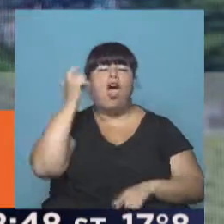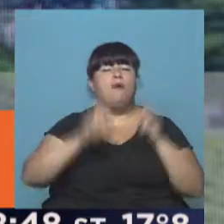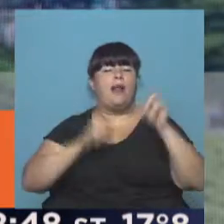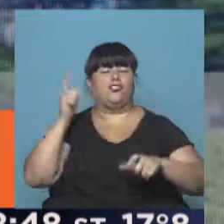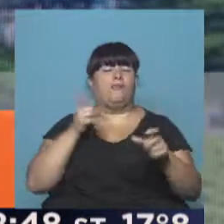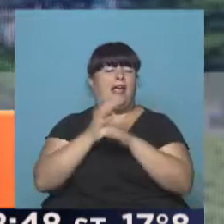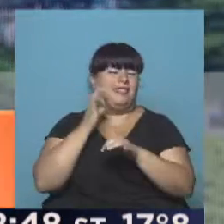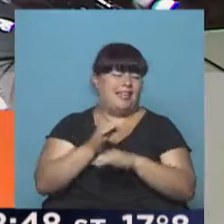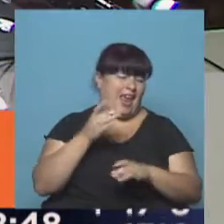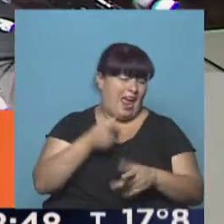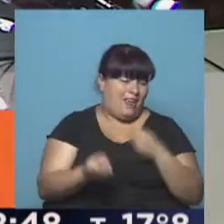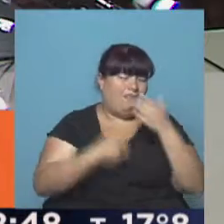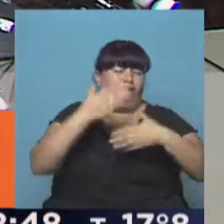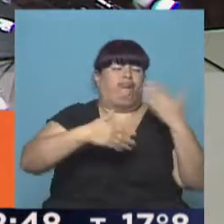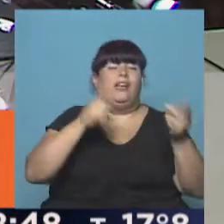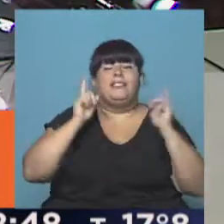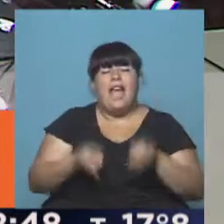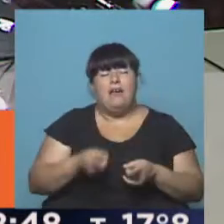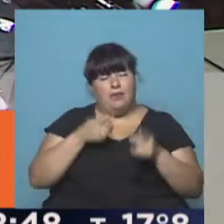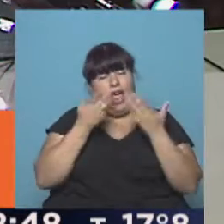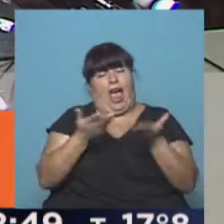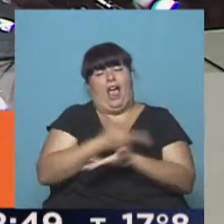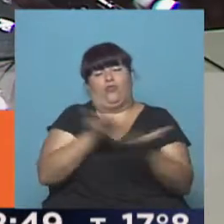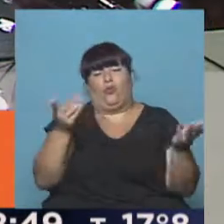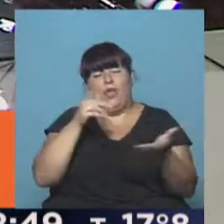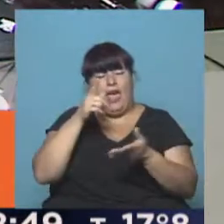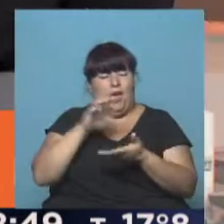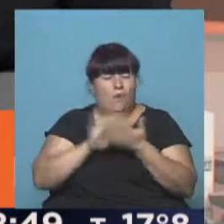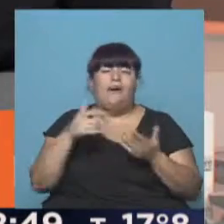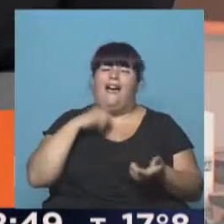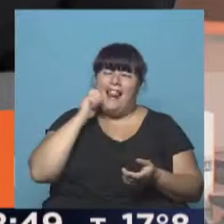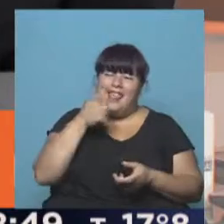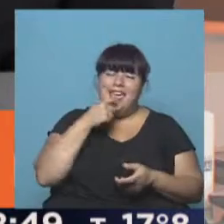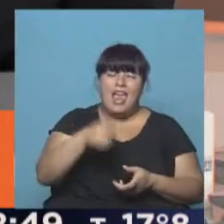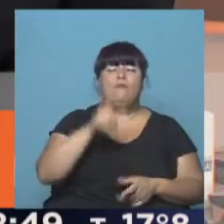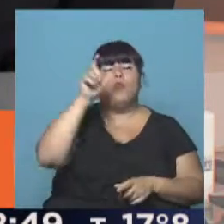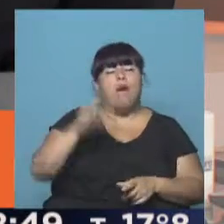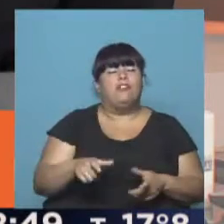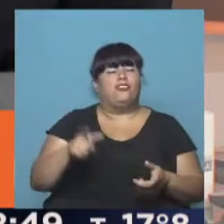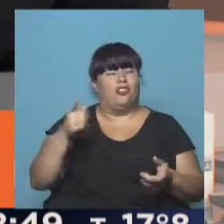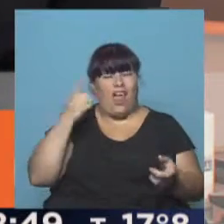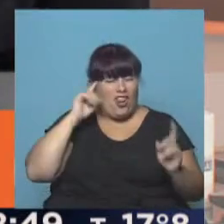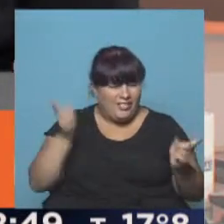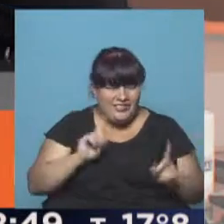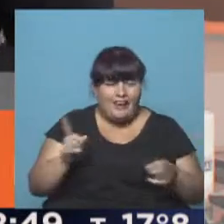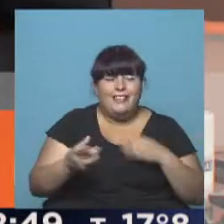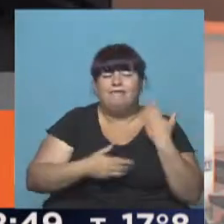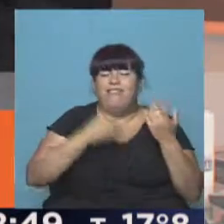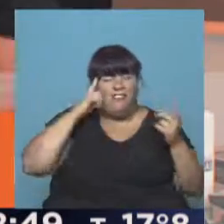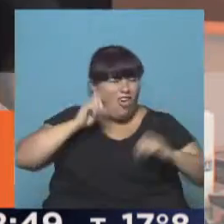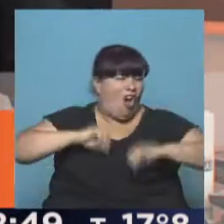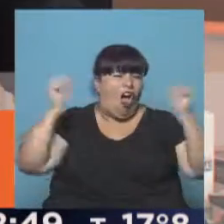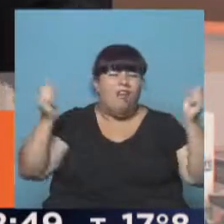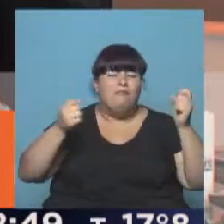para enseñarle a la gente a emprender y por eso al servicio de los empresas lo de alguien que no sabía nada y que de la nada